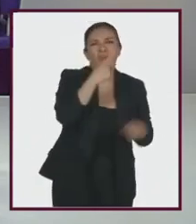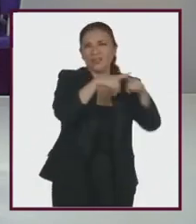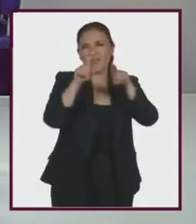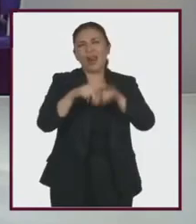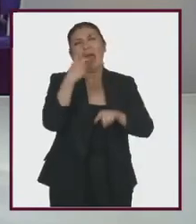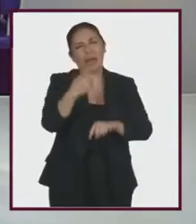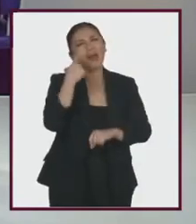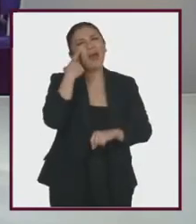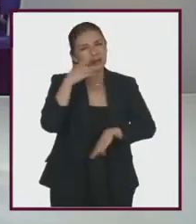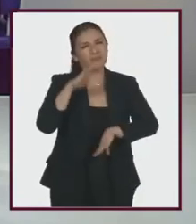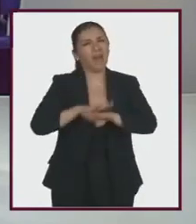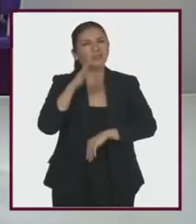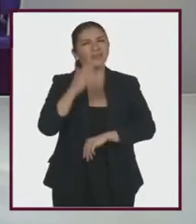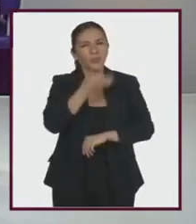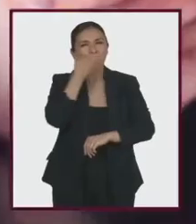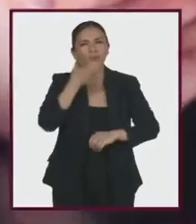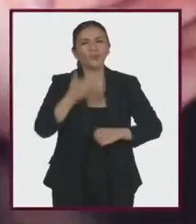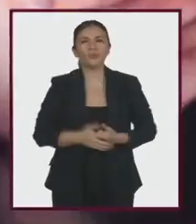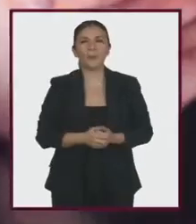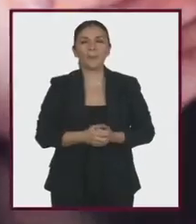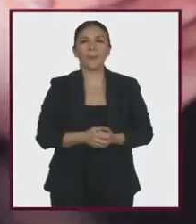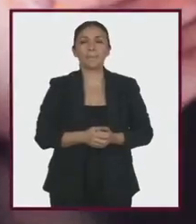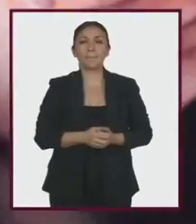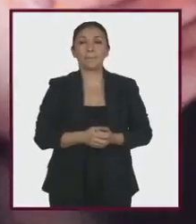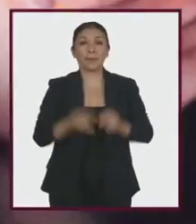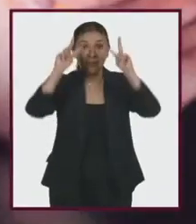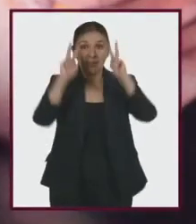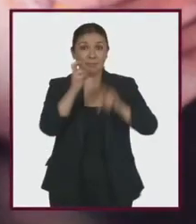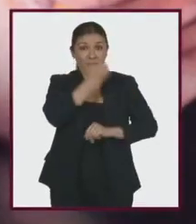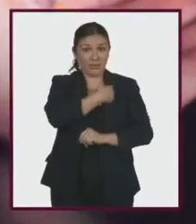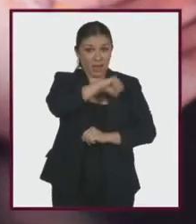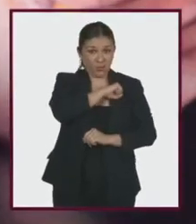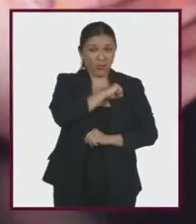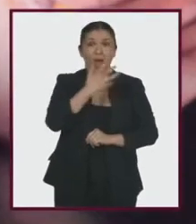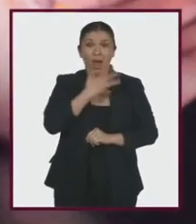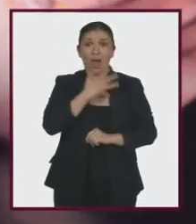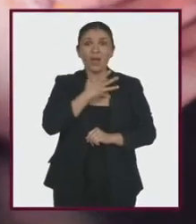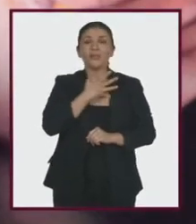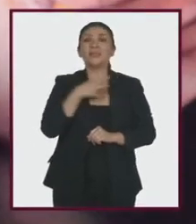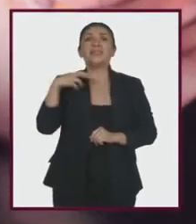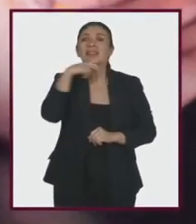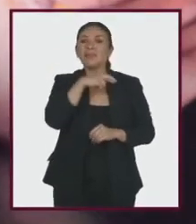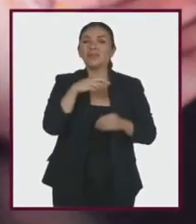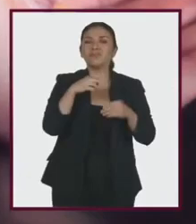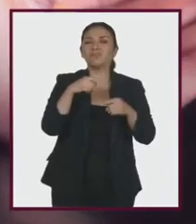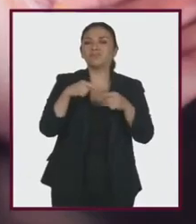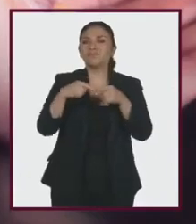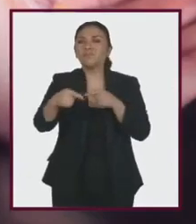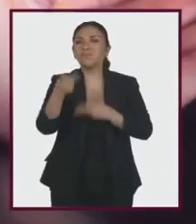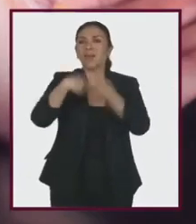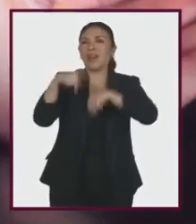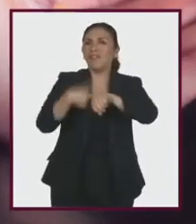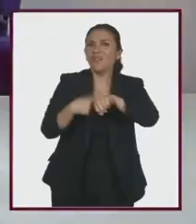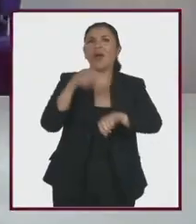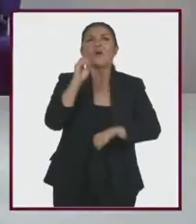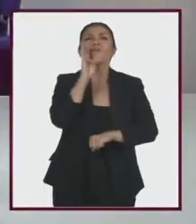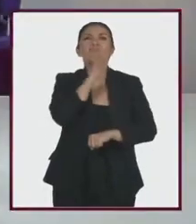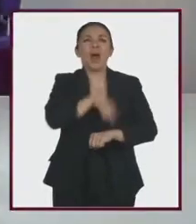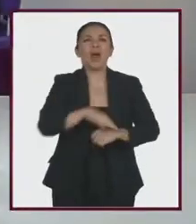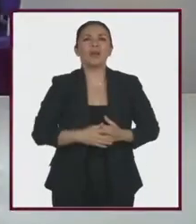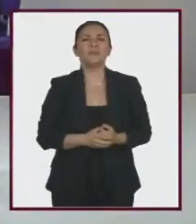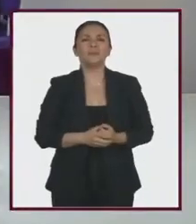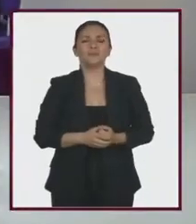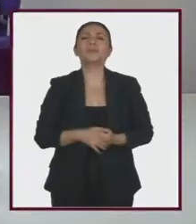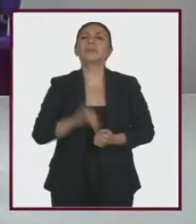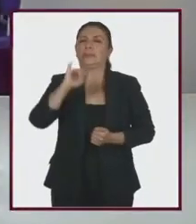común. En relación con la salud, ¿existen consecuencias a corto plazo? Algunas sustancias tienen consecuencias a corto plazo,